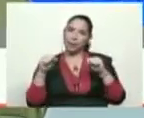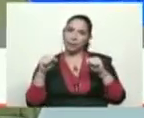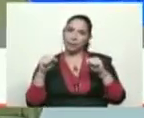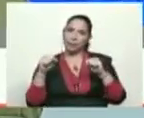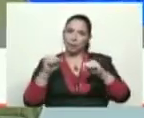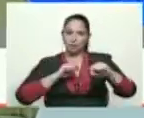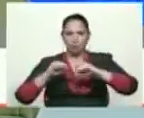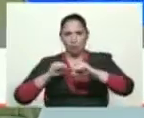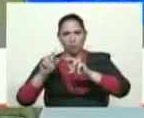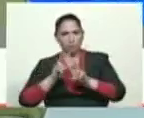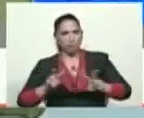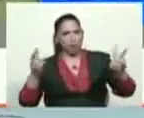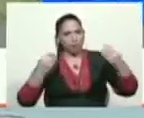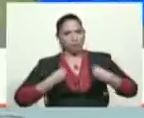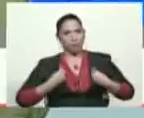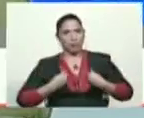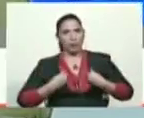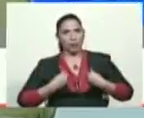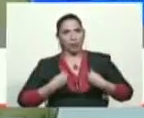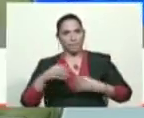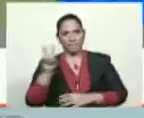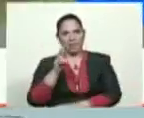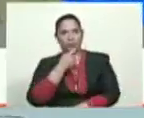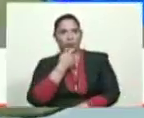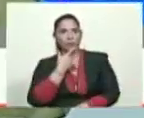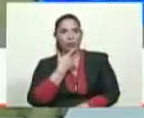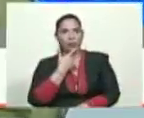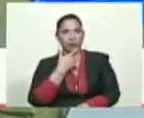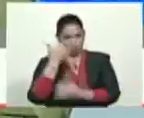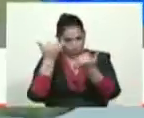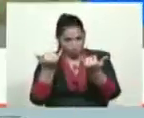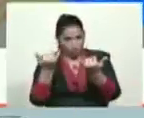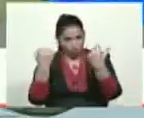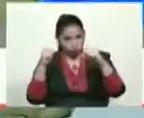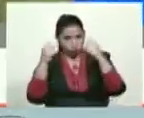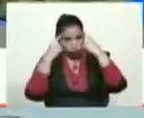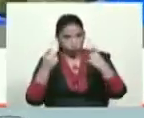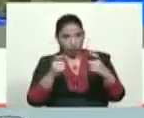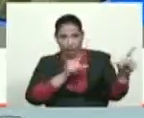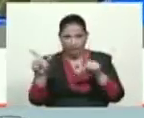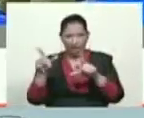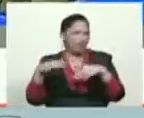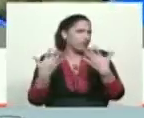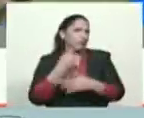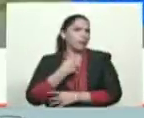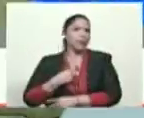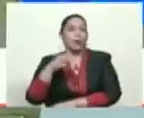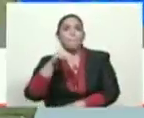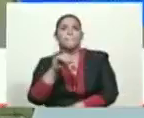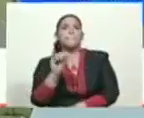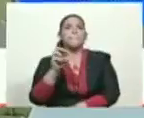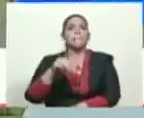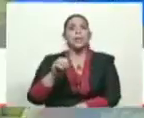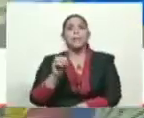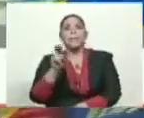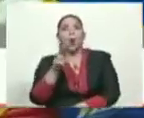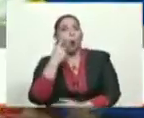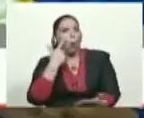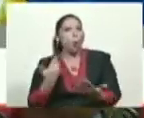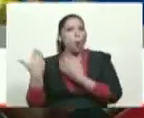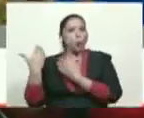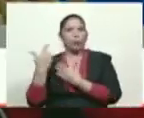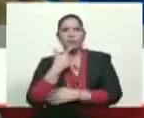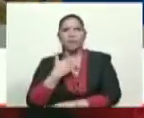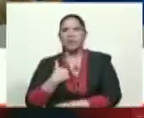movimiento por la paz y la vida para esta venezuela bella ya están preparados están listos que me dice mi marga que me dije